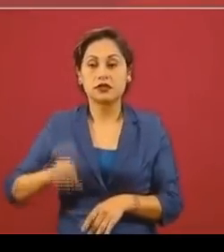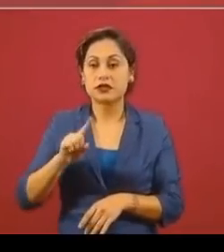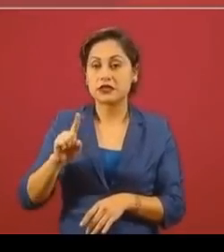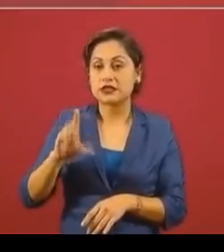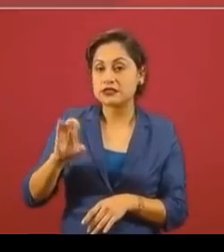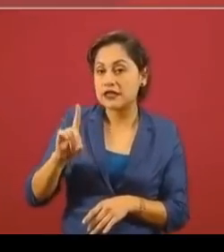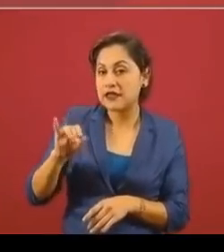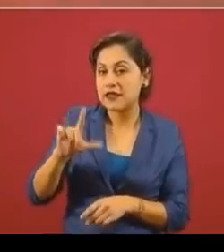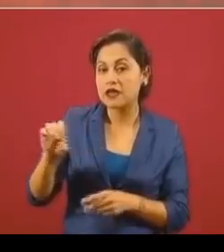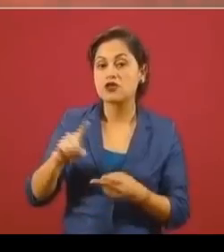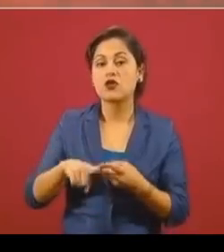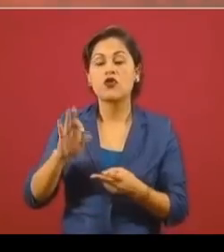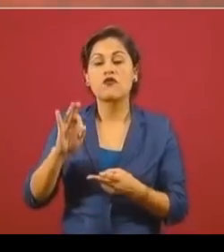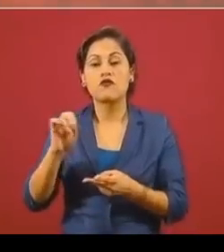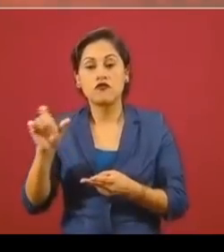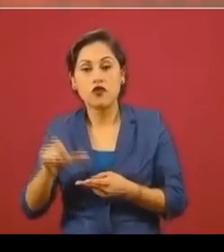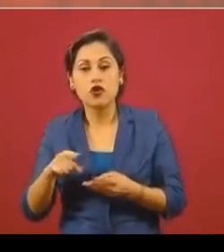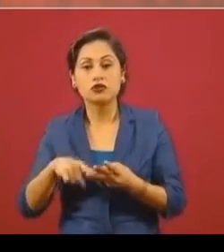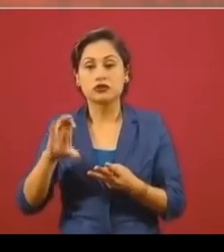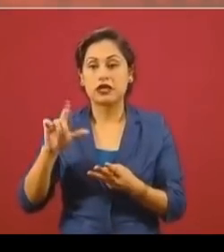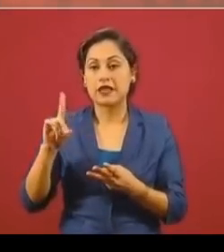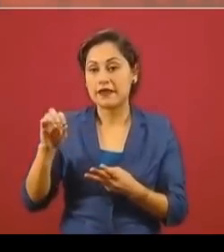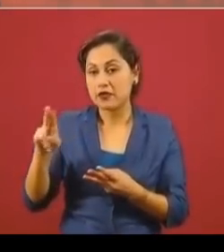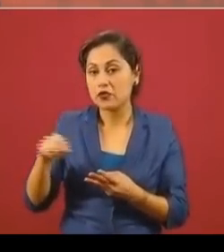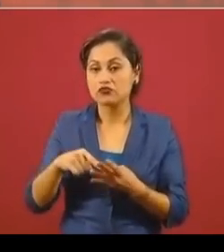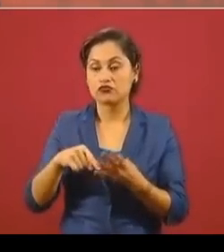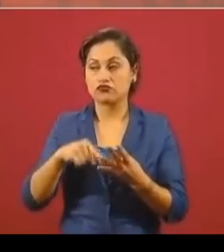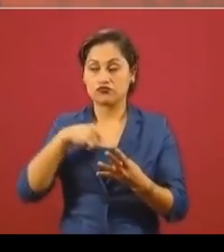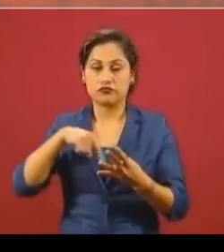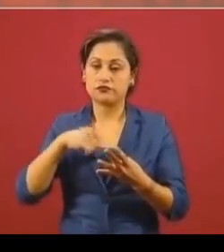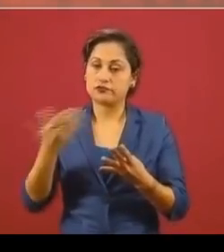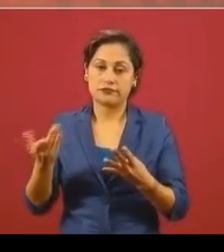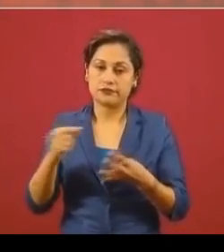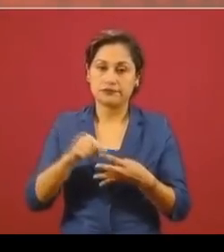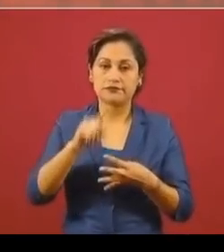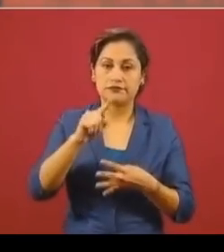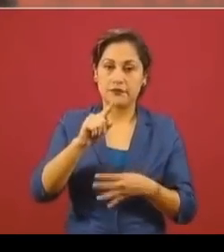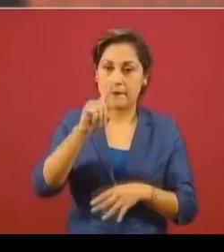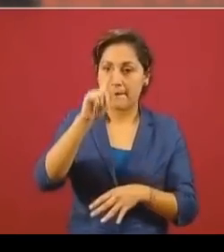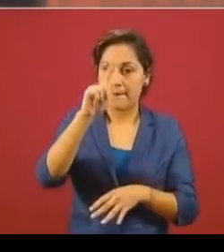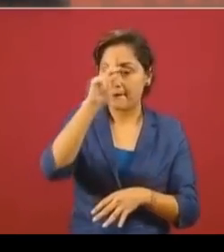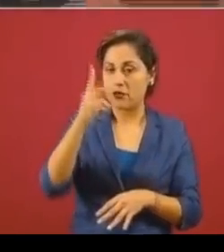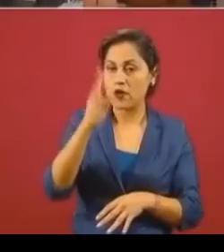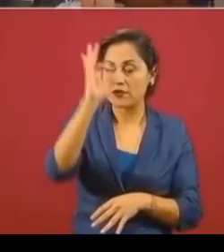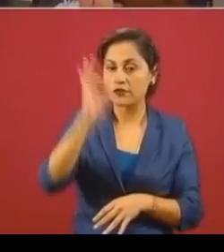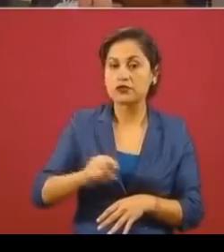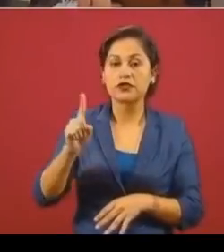y desde luego con nosotros, 4%. Pero ¿cuál fue el